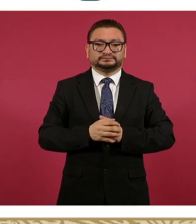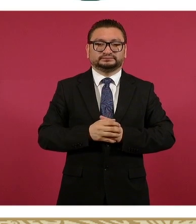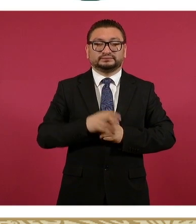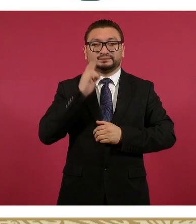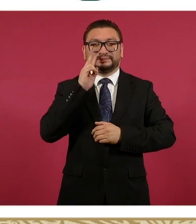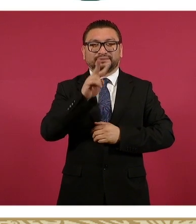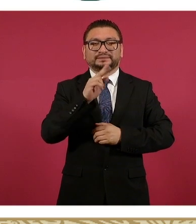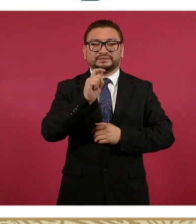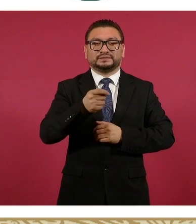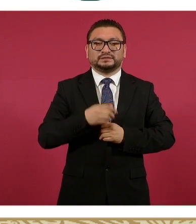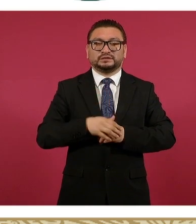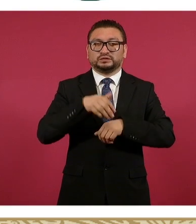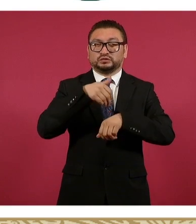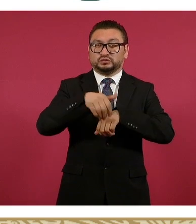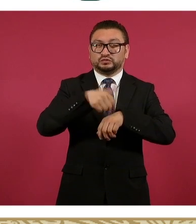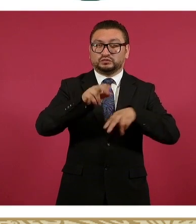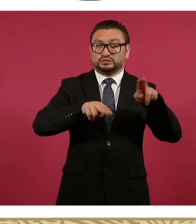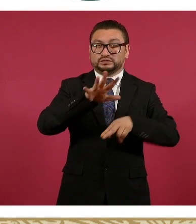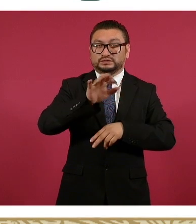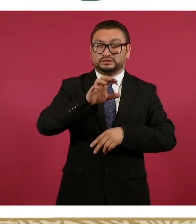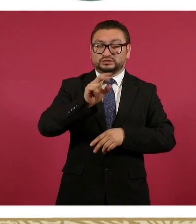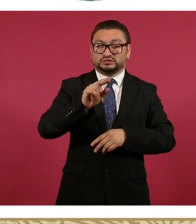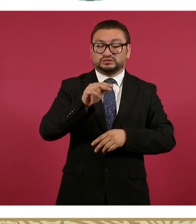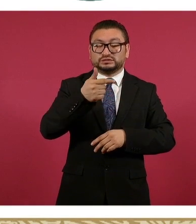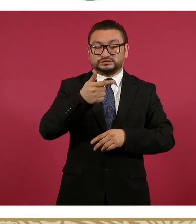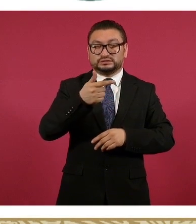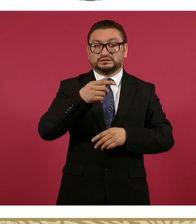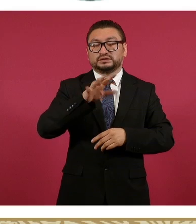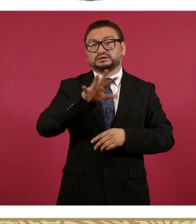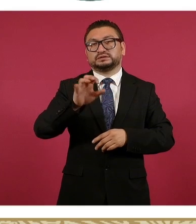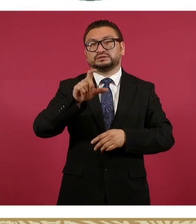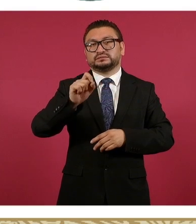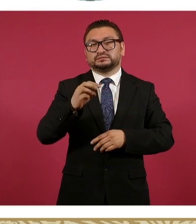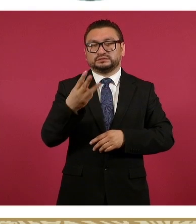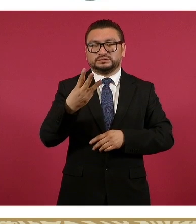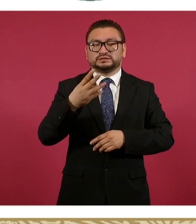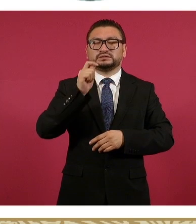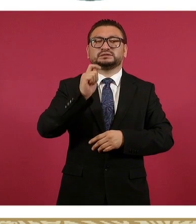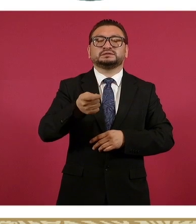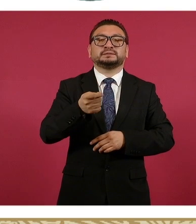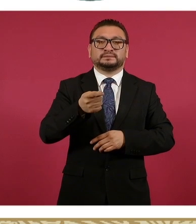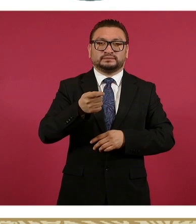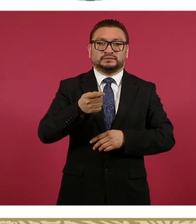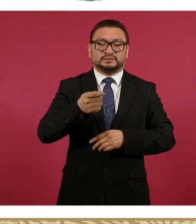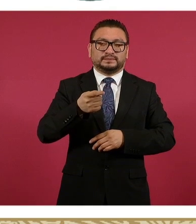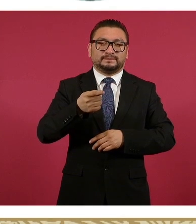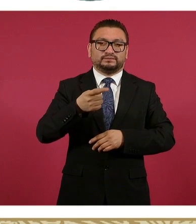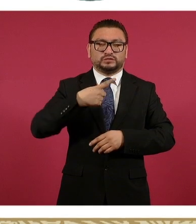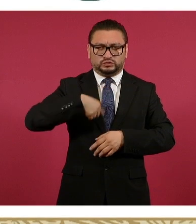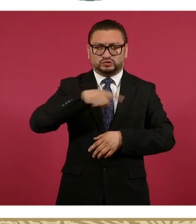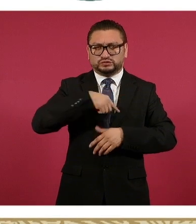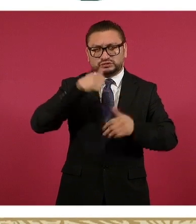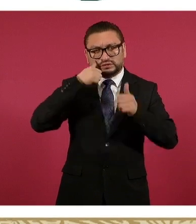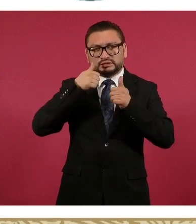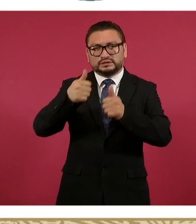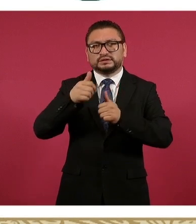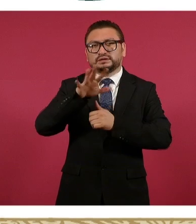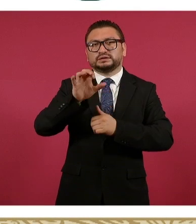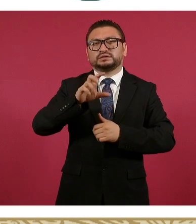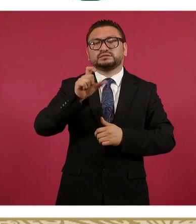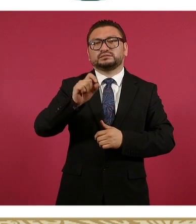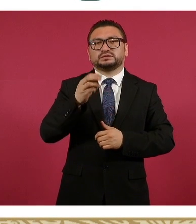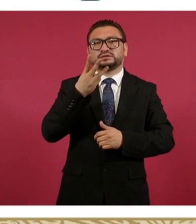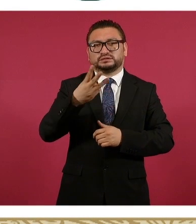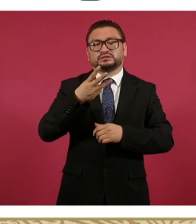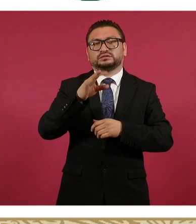ustedes ver como el número varió de 587 a 523. ¿Qué significa? Que realmente estamos atendiendo 523